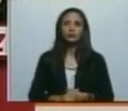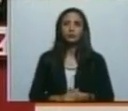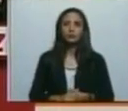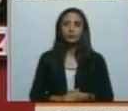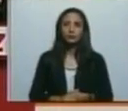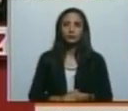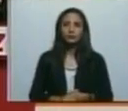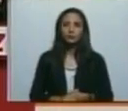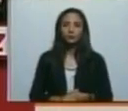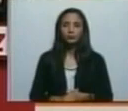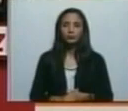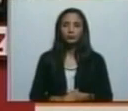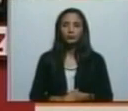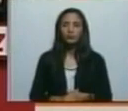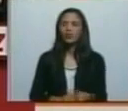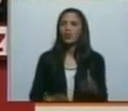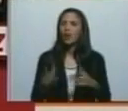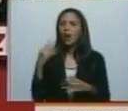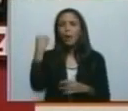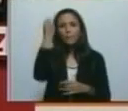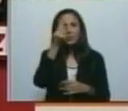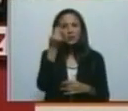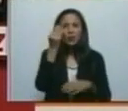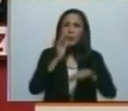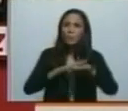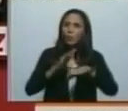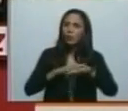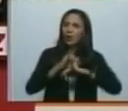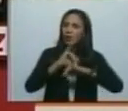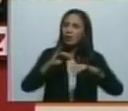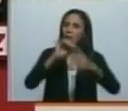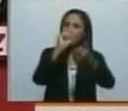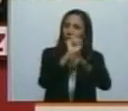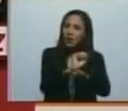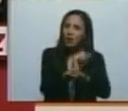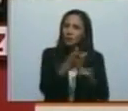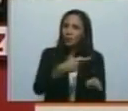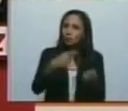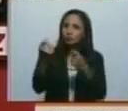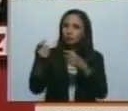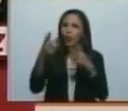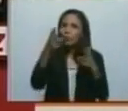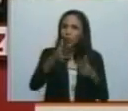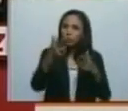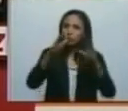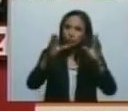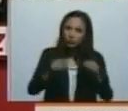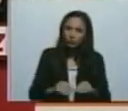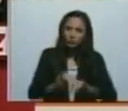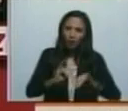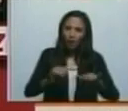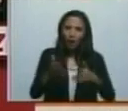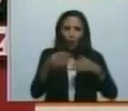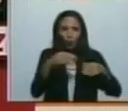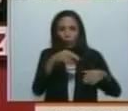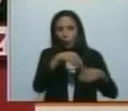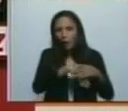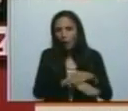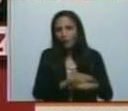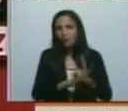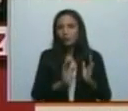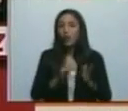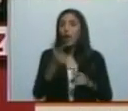¿por qué este señor no se rinde? Como en verdad decía. Recuerden que él en una parte dice que allá había civiles, ¿no? Y que